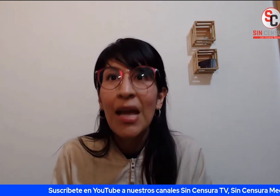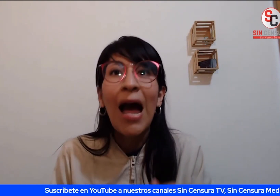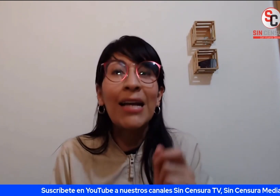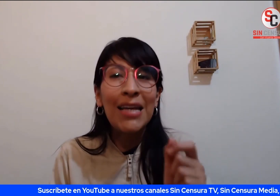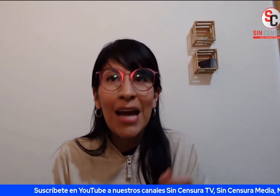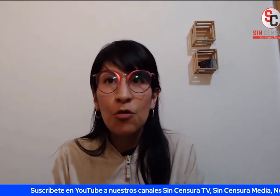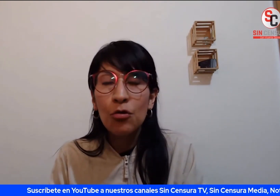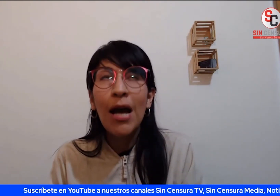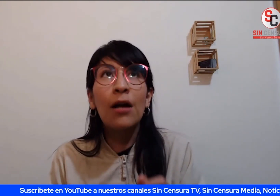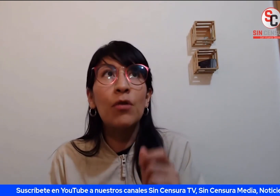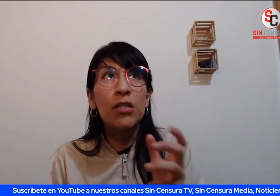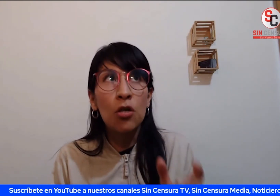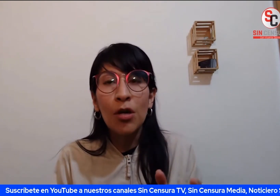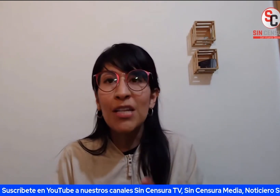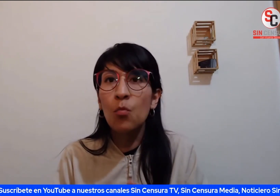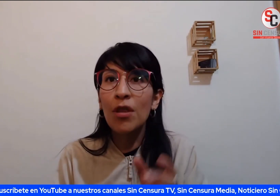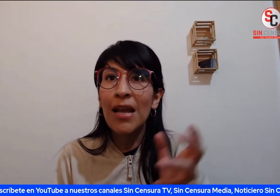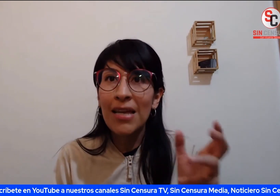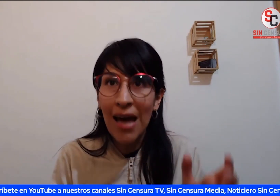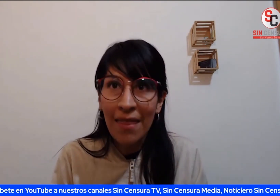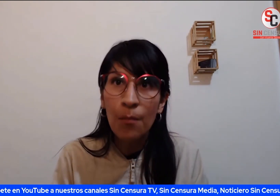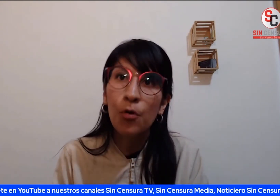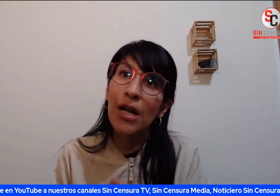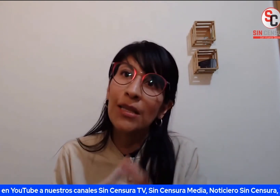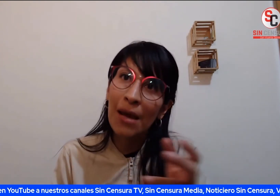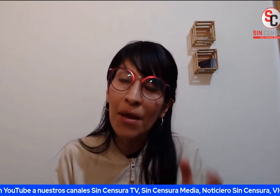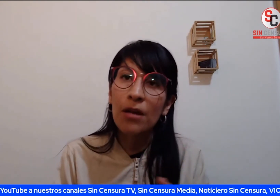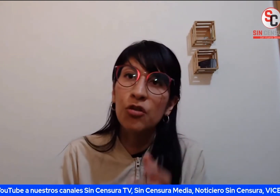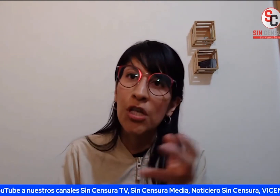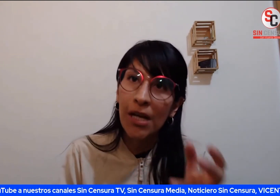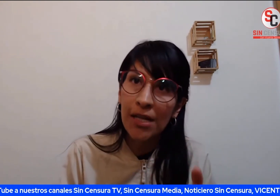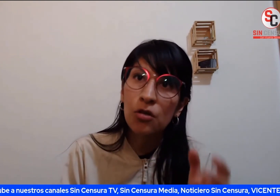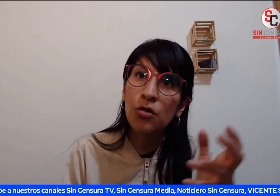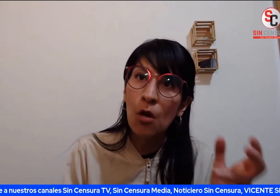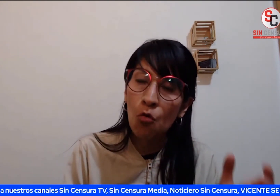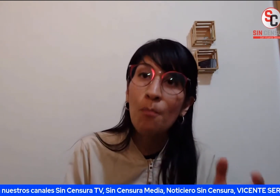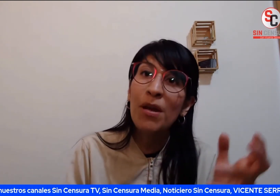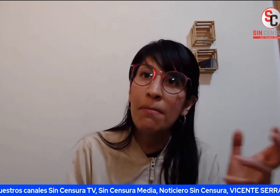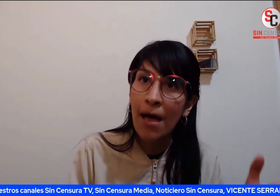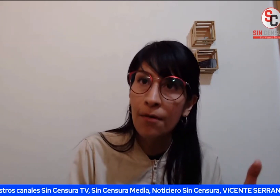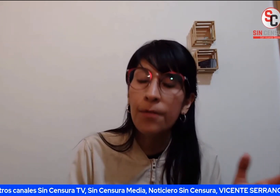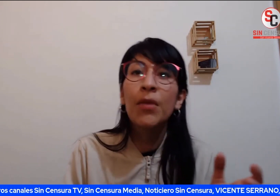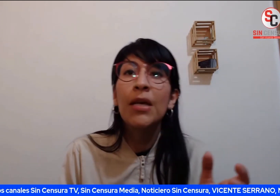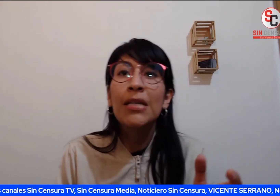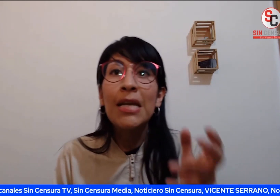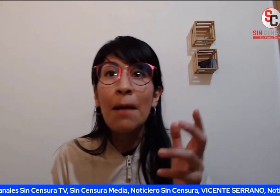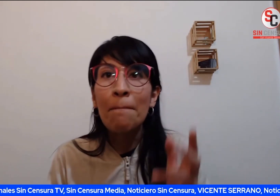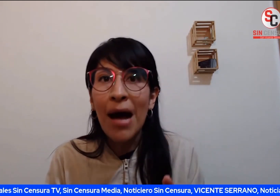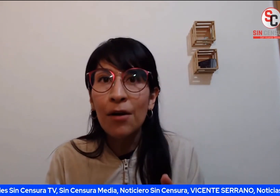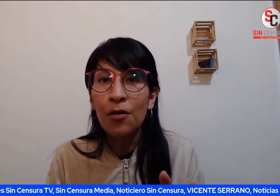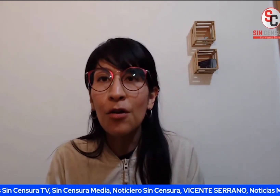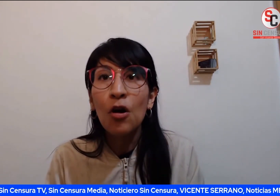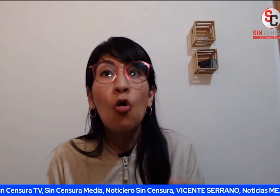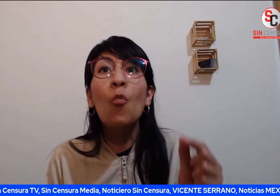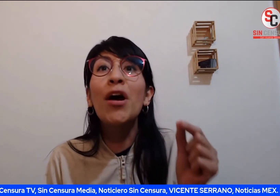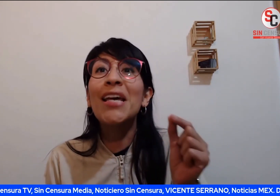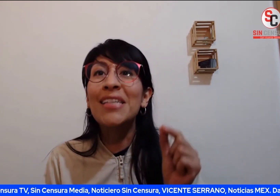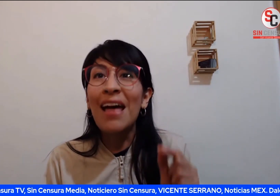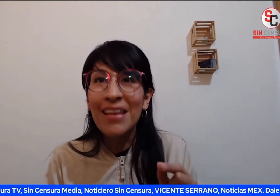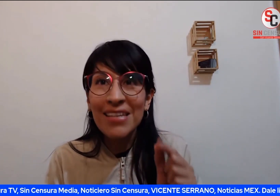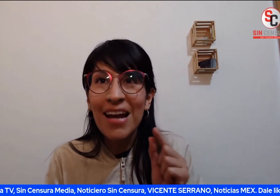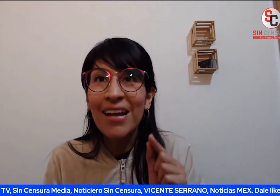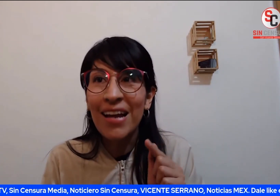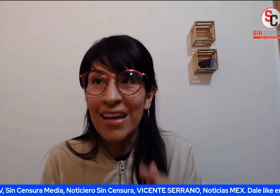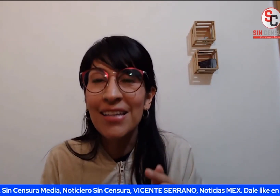bueno, aquí hay una cuestión que es muy delicada por el tema de los ingresos de un privado. Sin embargo, como